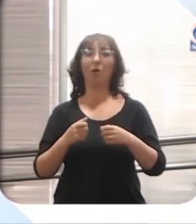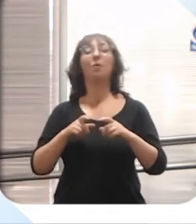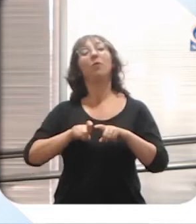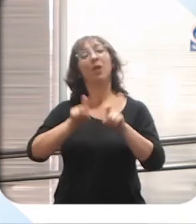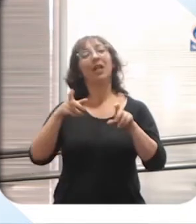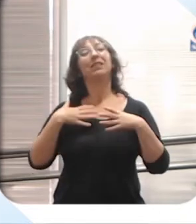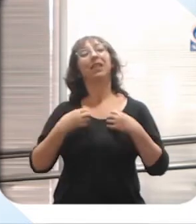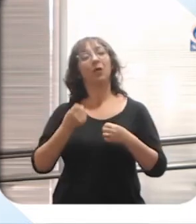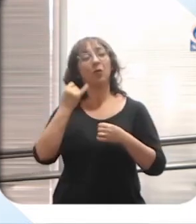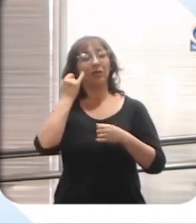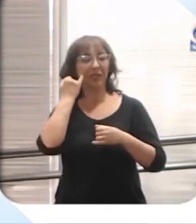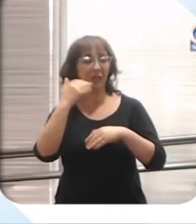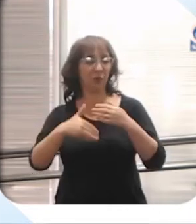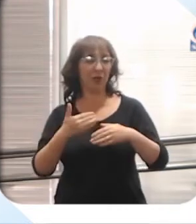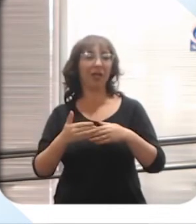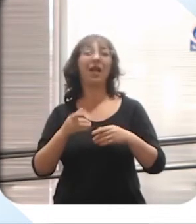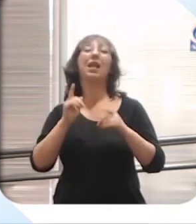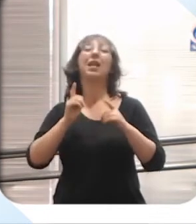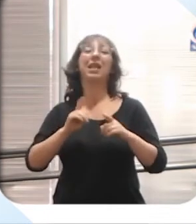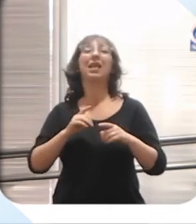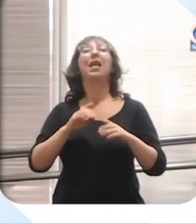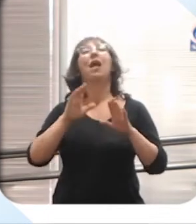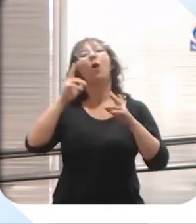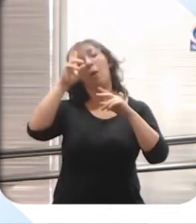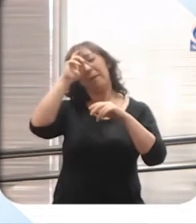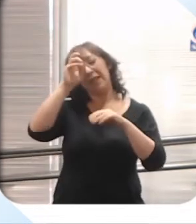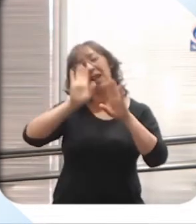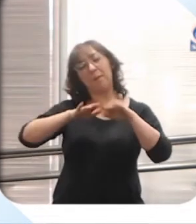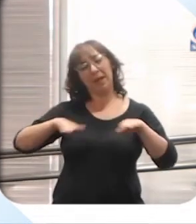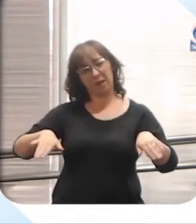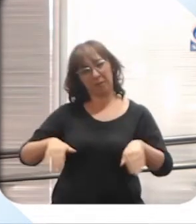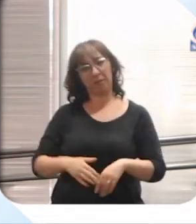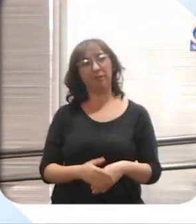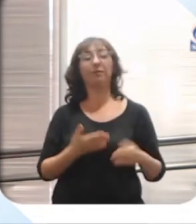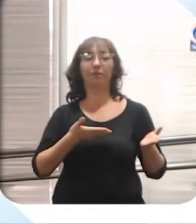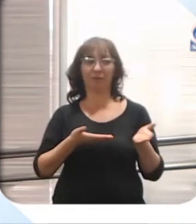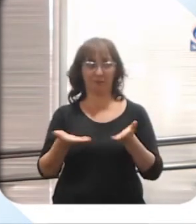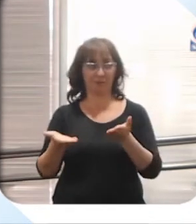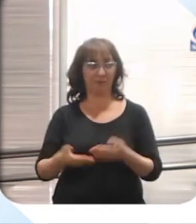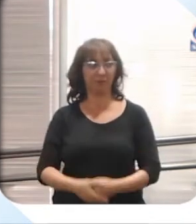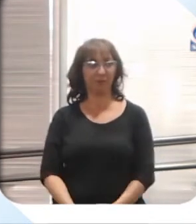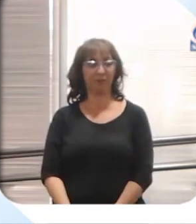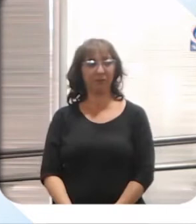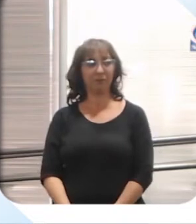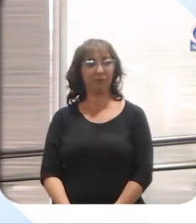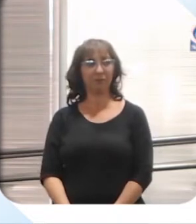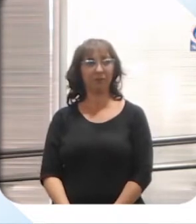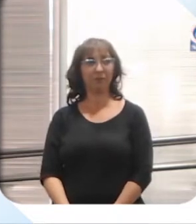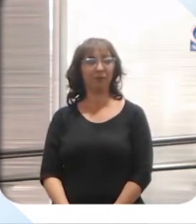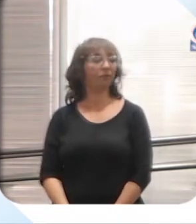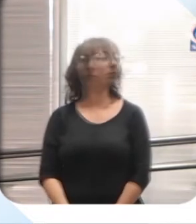Salud Sexual y Reproductiva del Centro Hospitalario Pereira Rosell. Adelante.